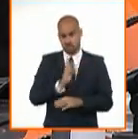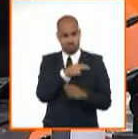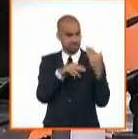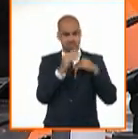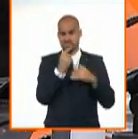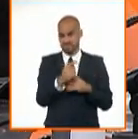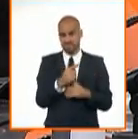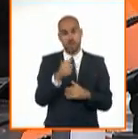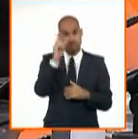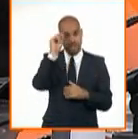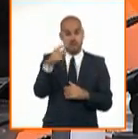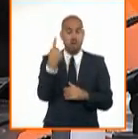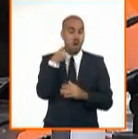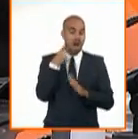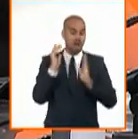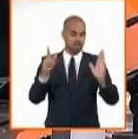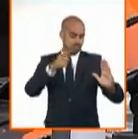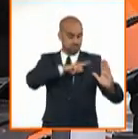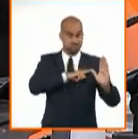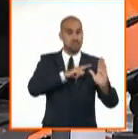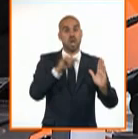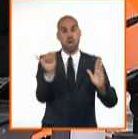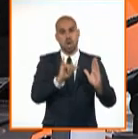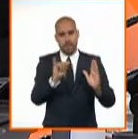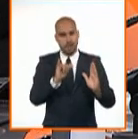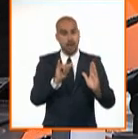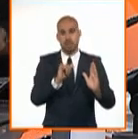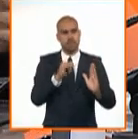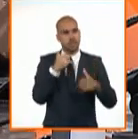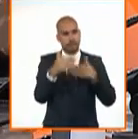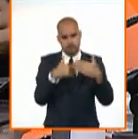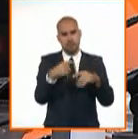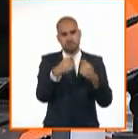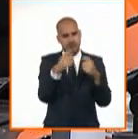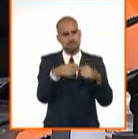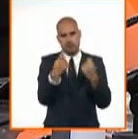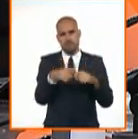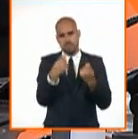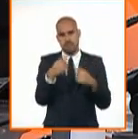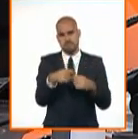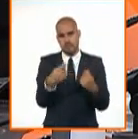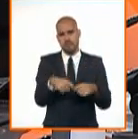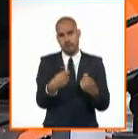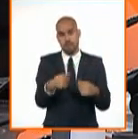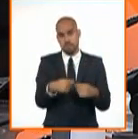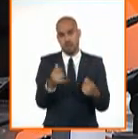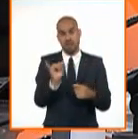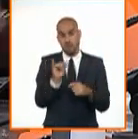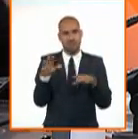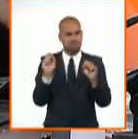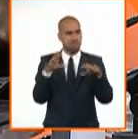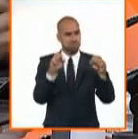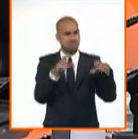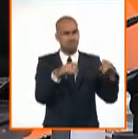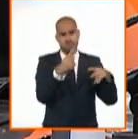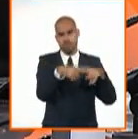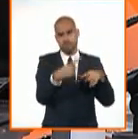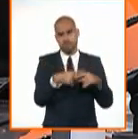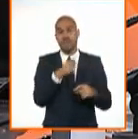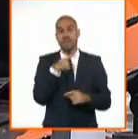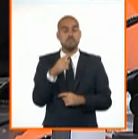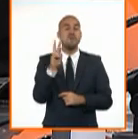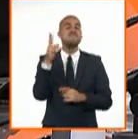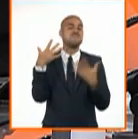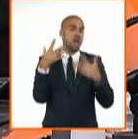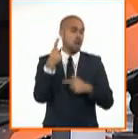año en tensión todo el tiempo el sistema eléctrico en algunos momentos como el verano del año pasado